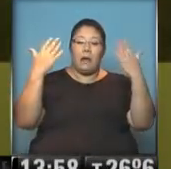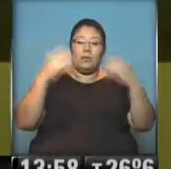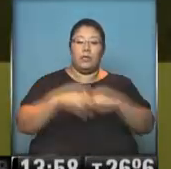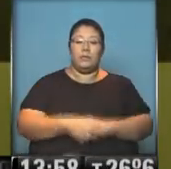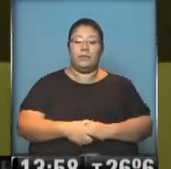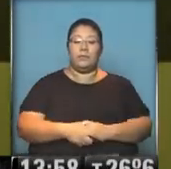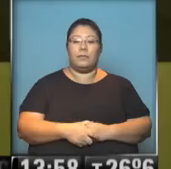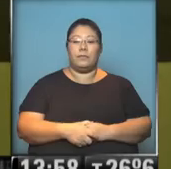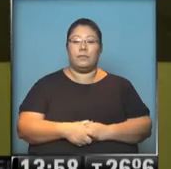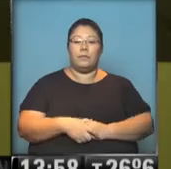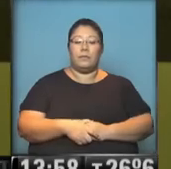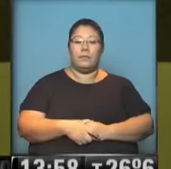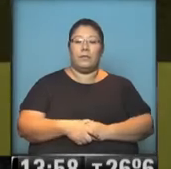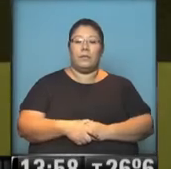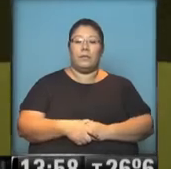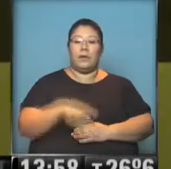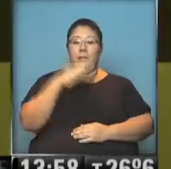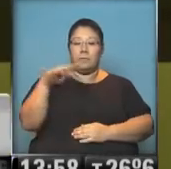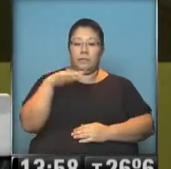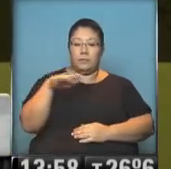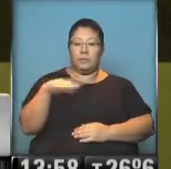¡Qué extraordinario! ¡Qué extraordinario!